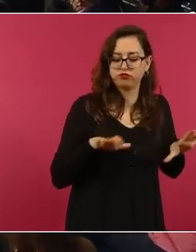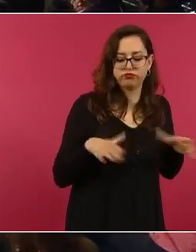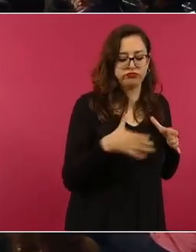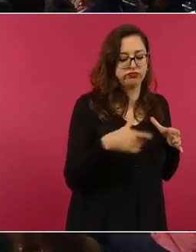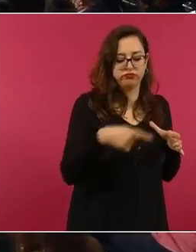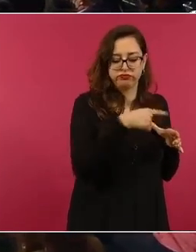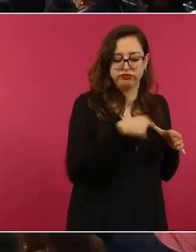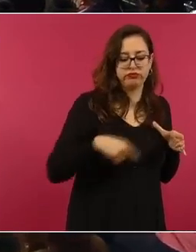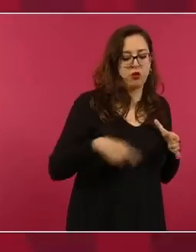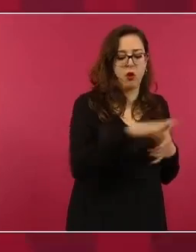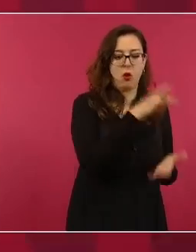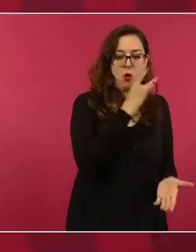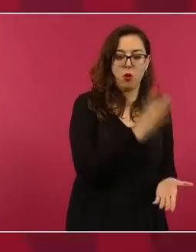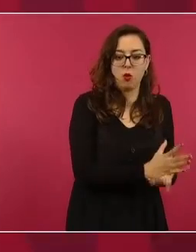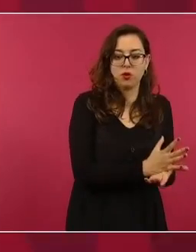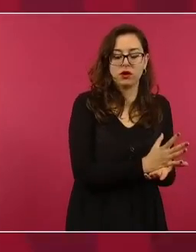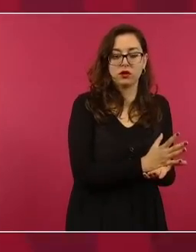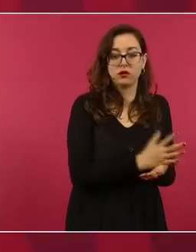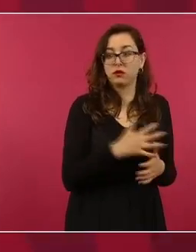No,